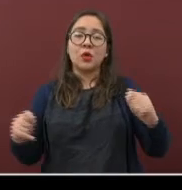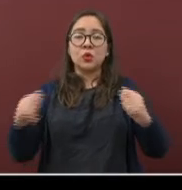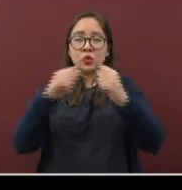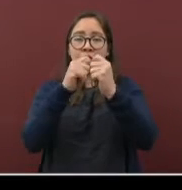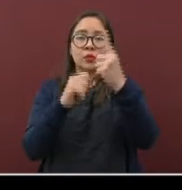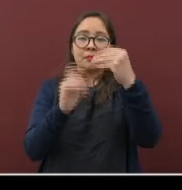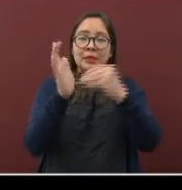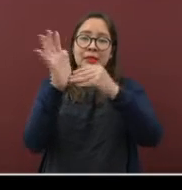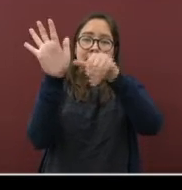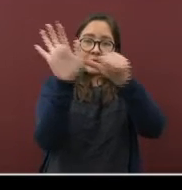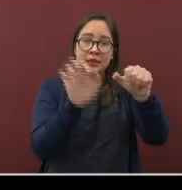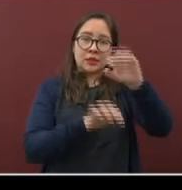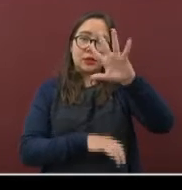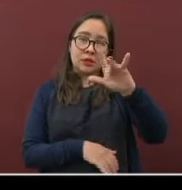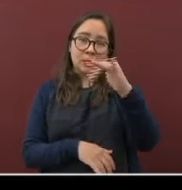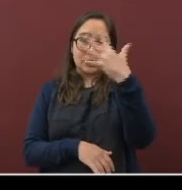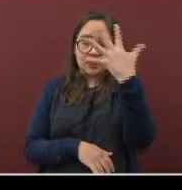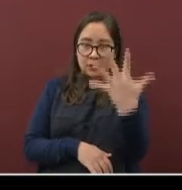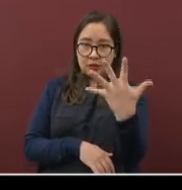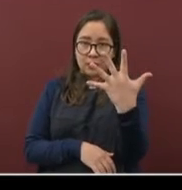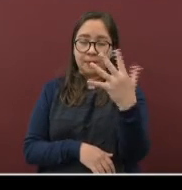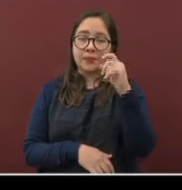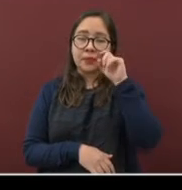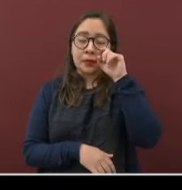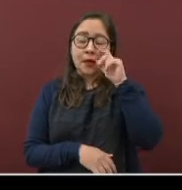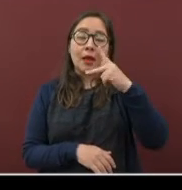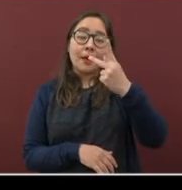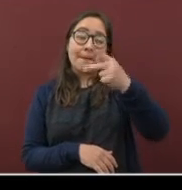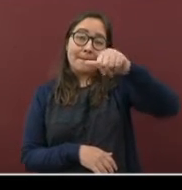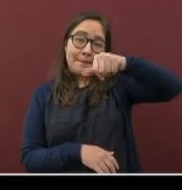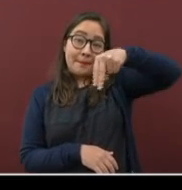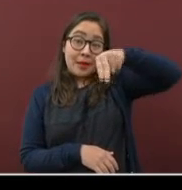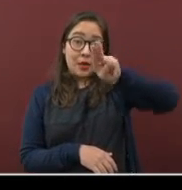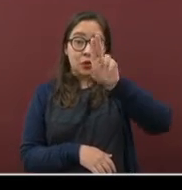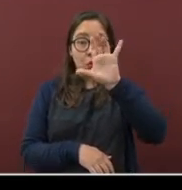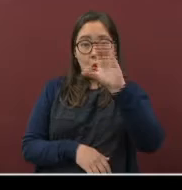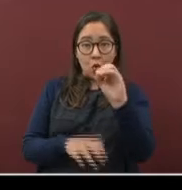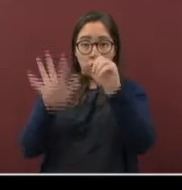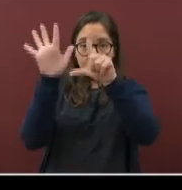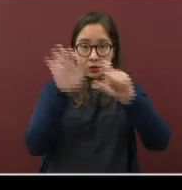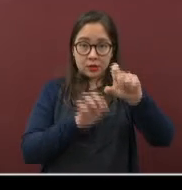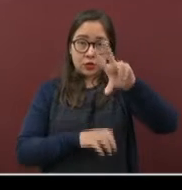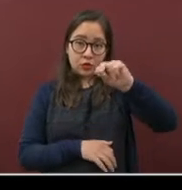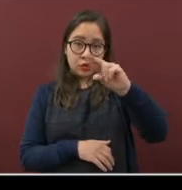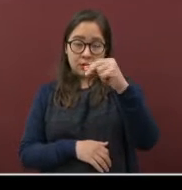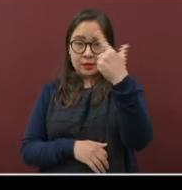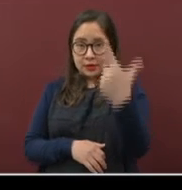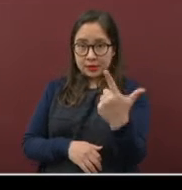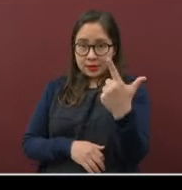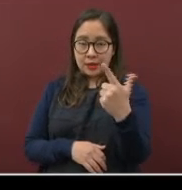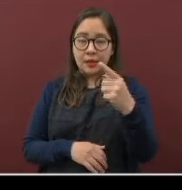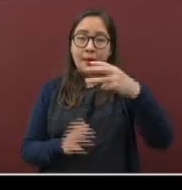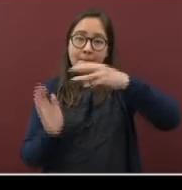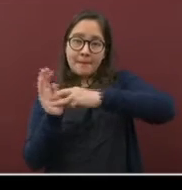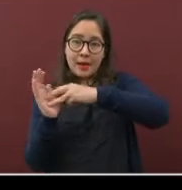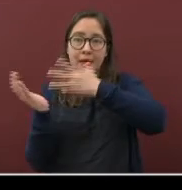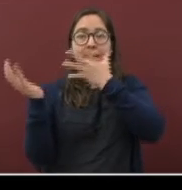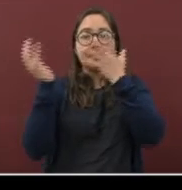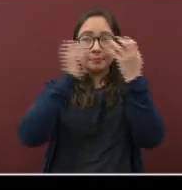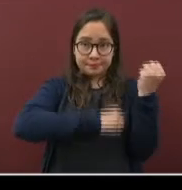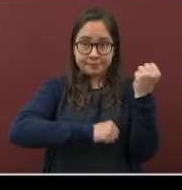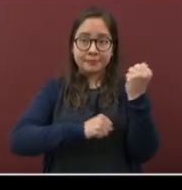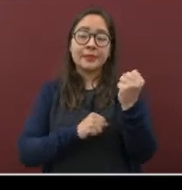mil 655 pánuco con 787 martínez de la